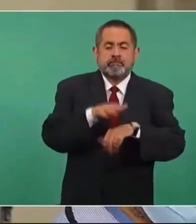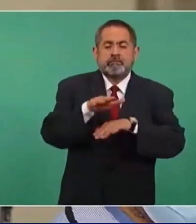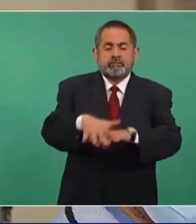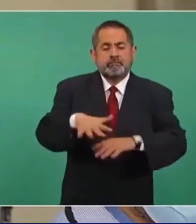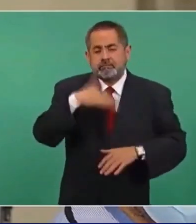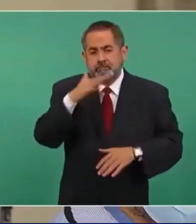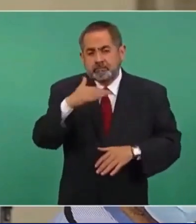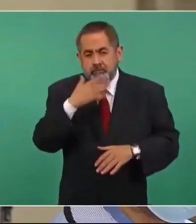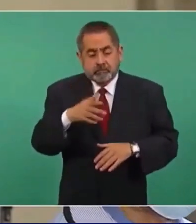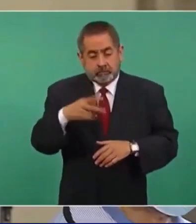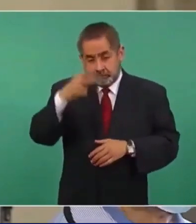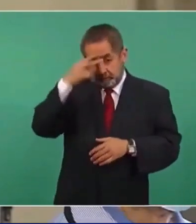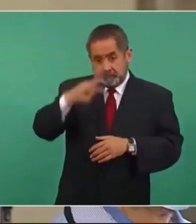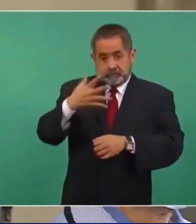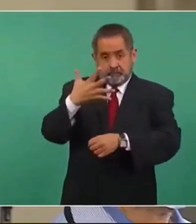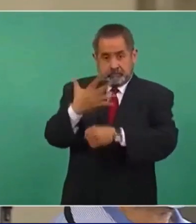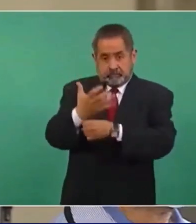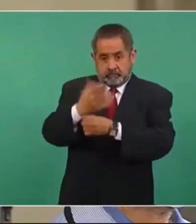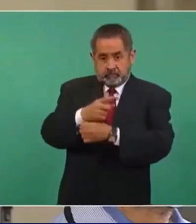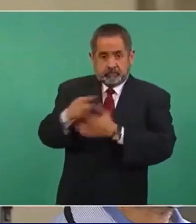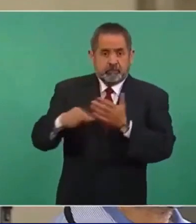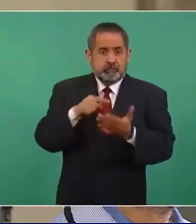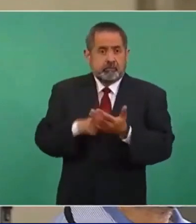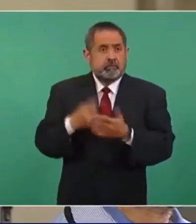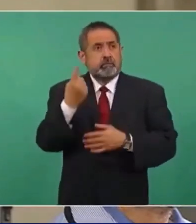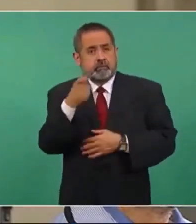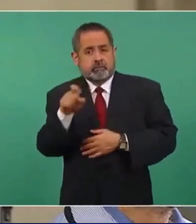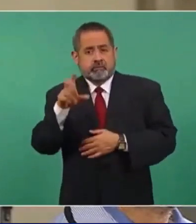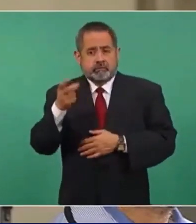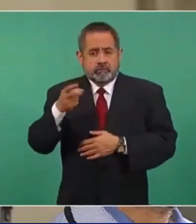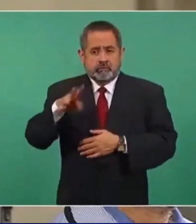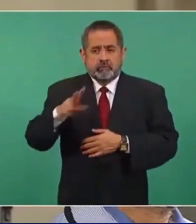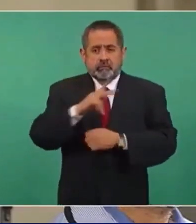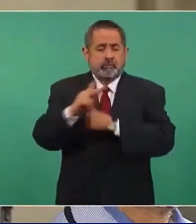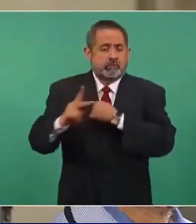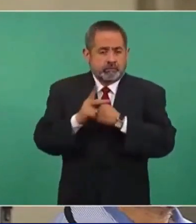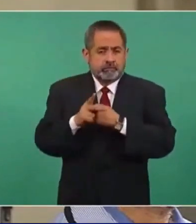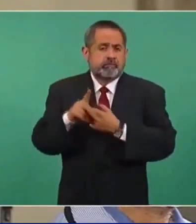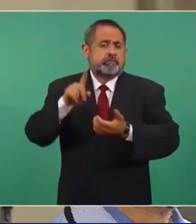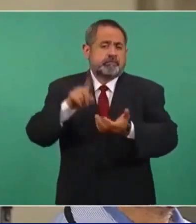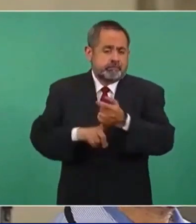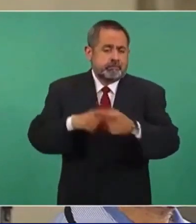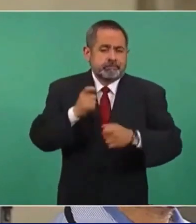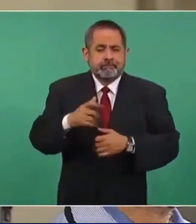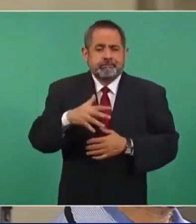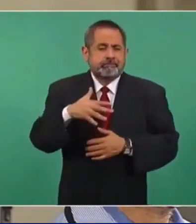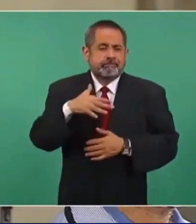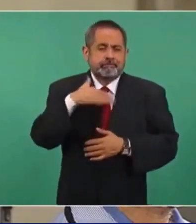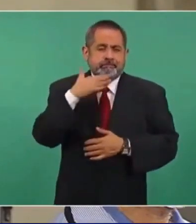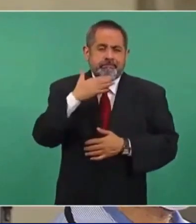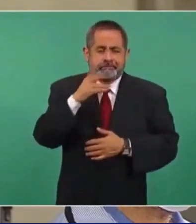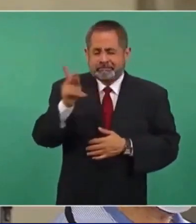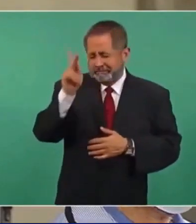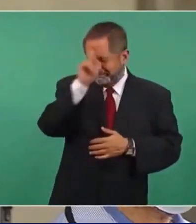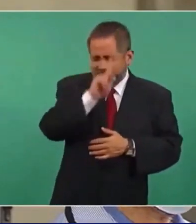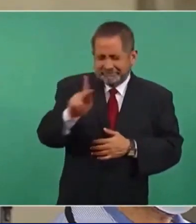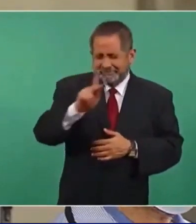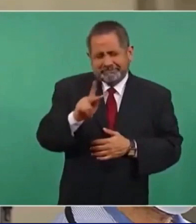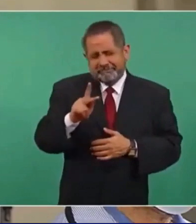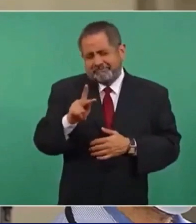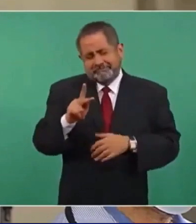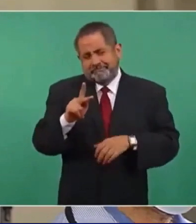México está en el quinto lugar de 139 países, ocupa el quinto lugar como el peor país